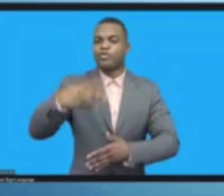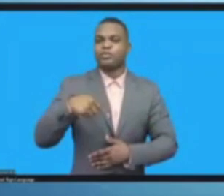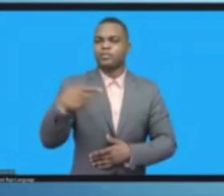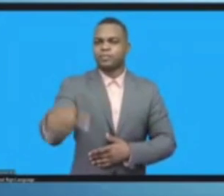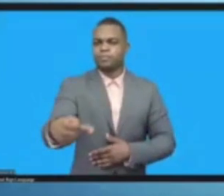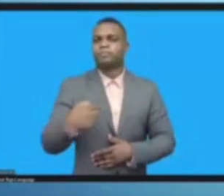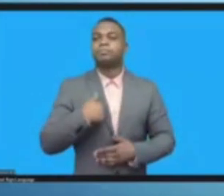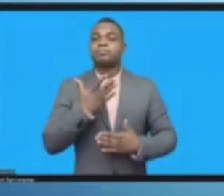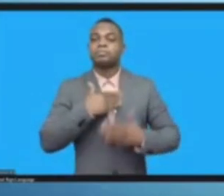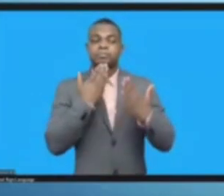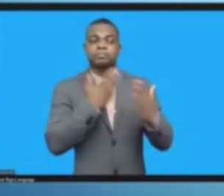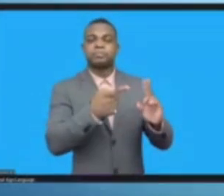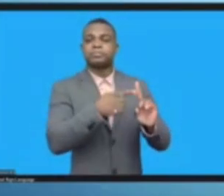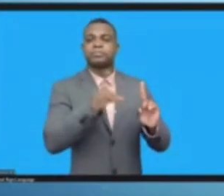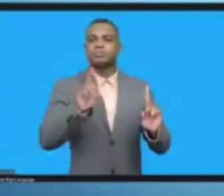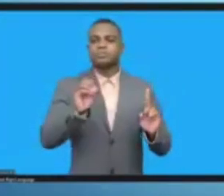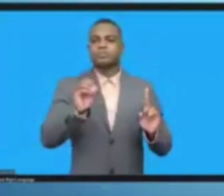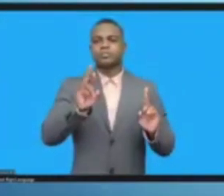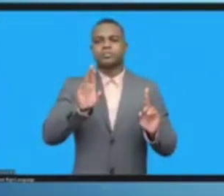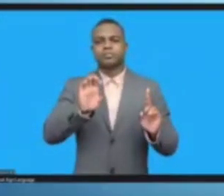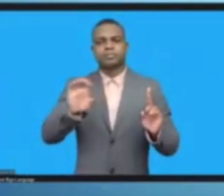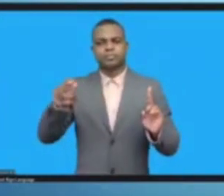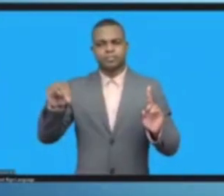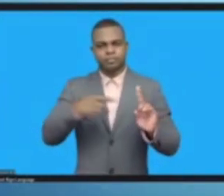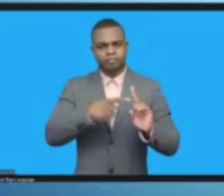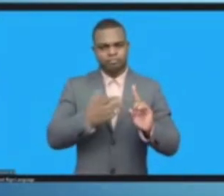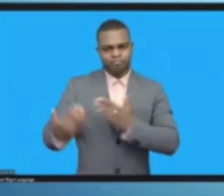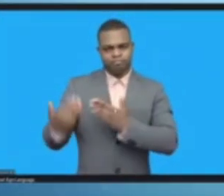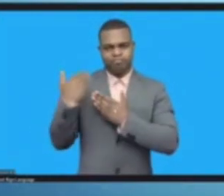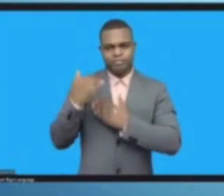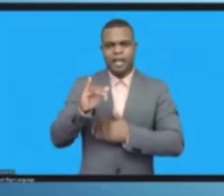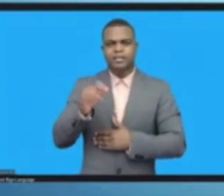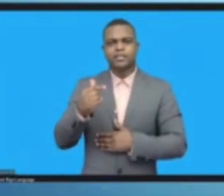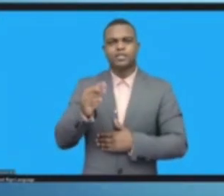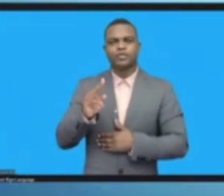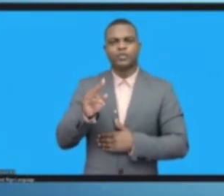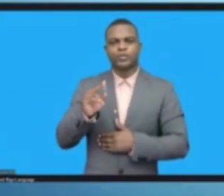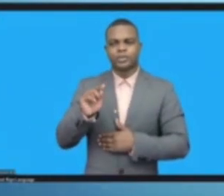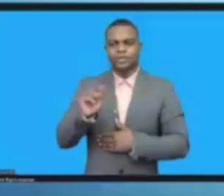crear el primer cluster